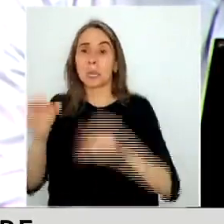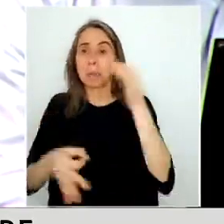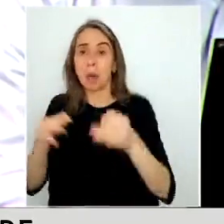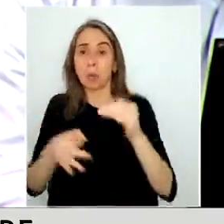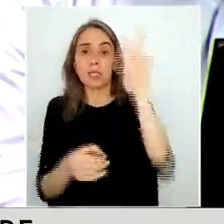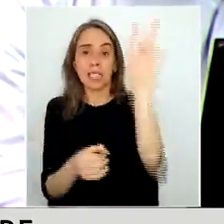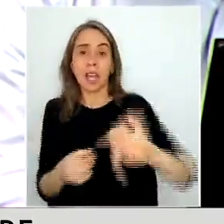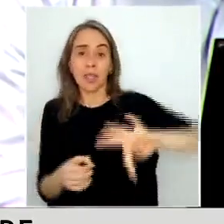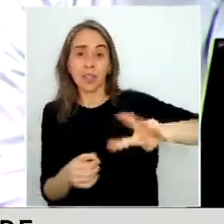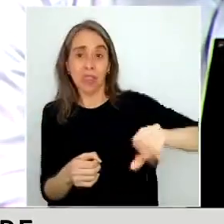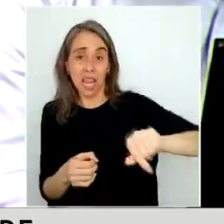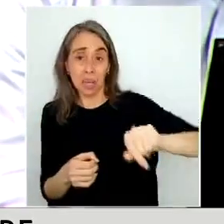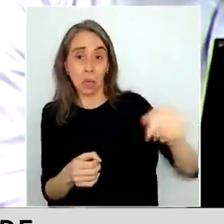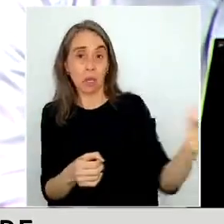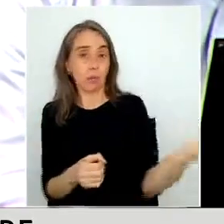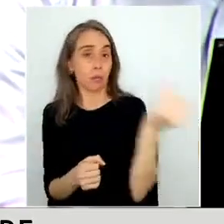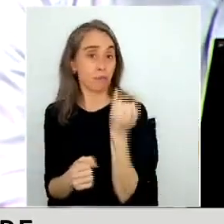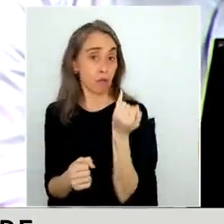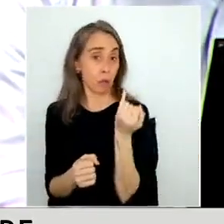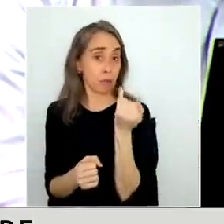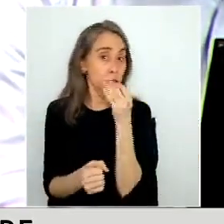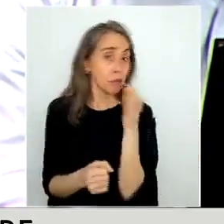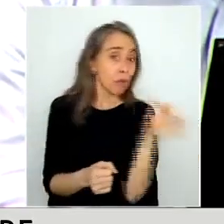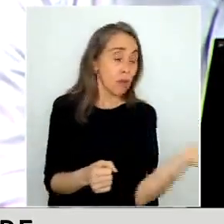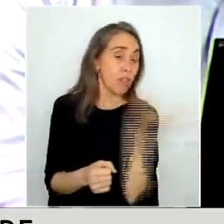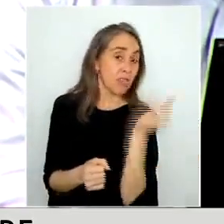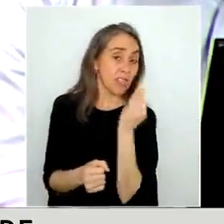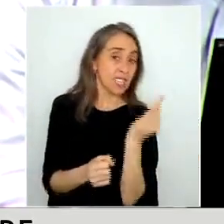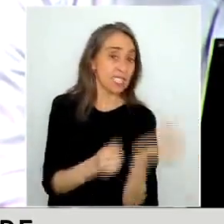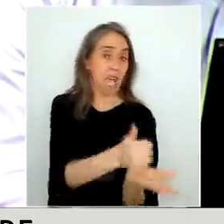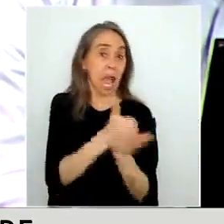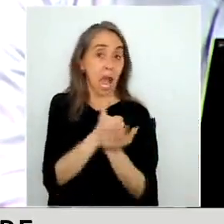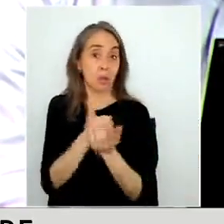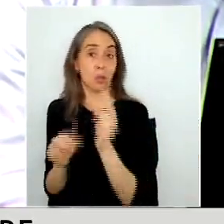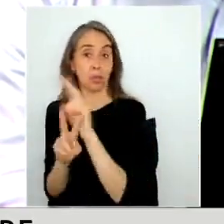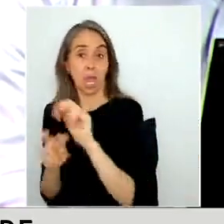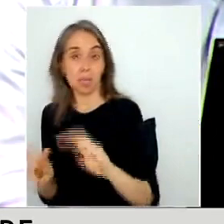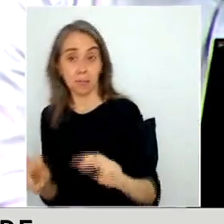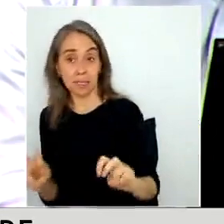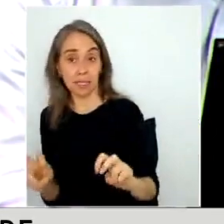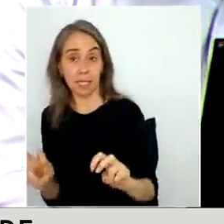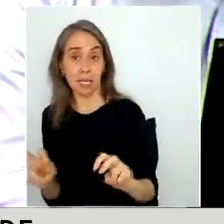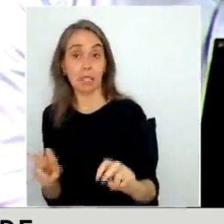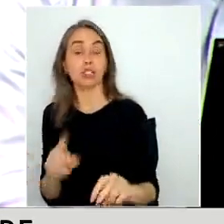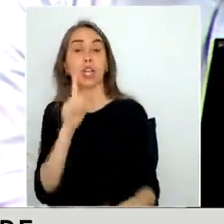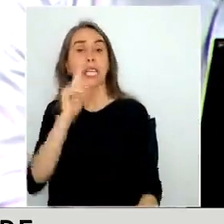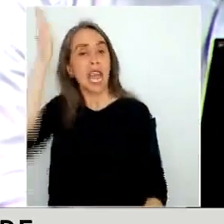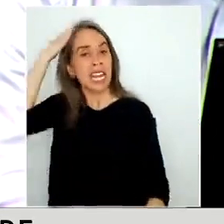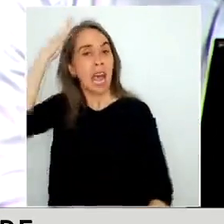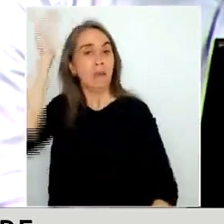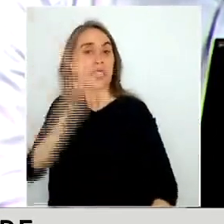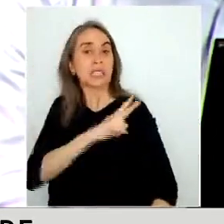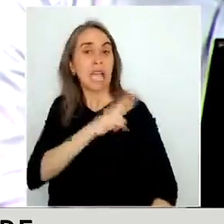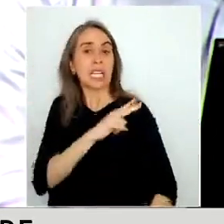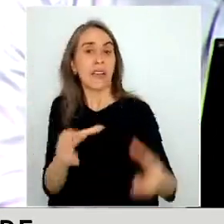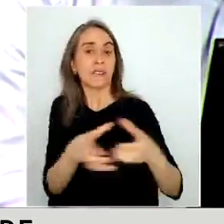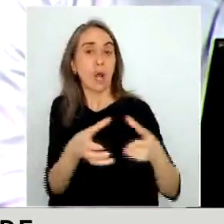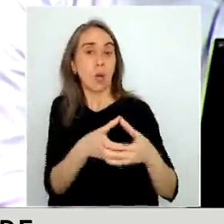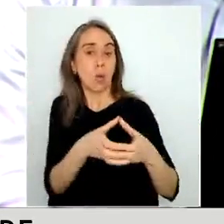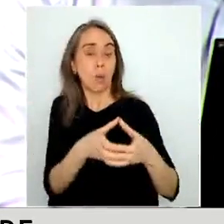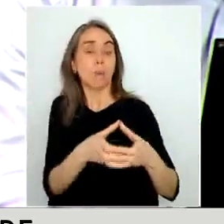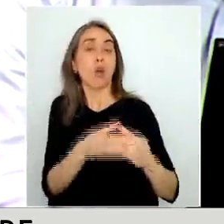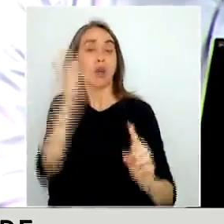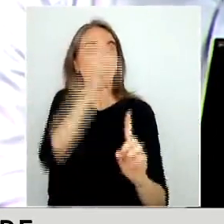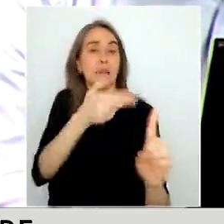para que puedan precisamente colaborar con la investigación entregar a los cabecillas a los jefes de sus bandas criminales y se